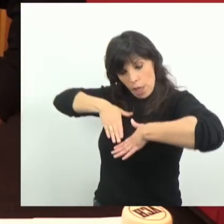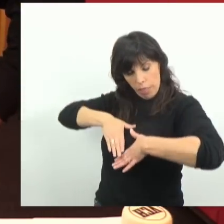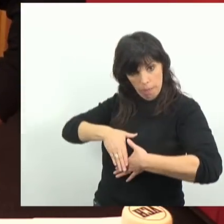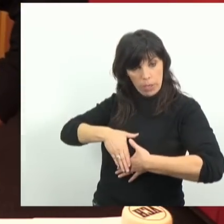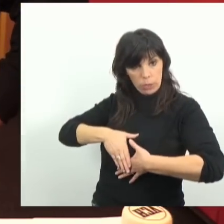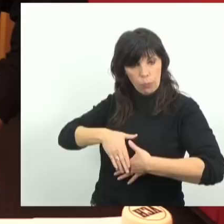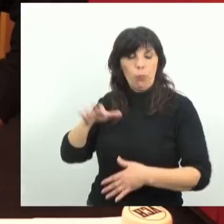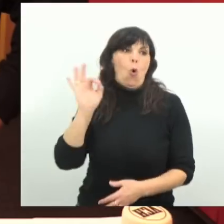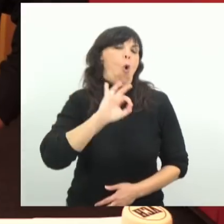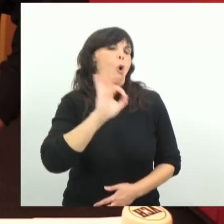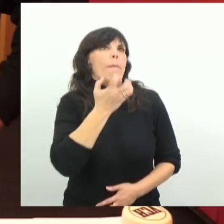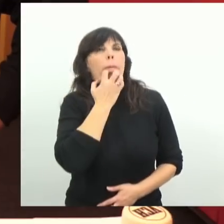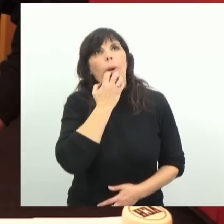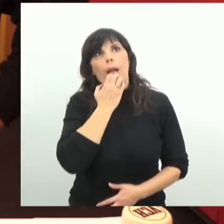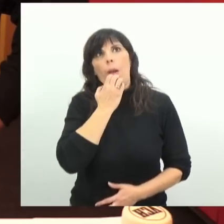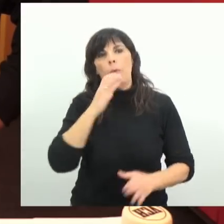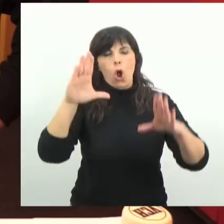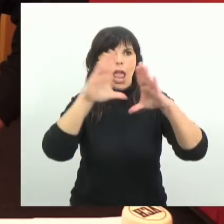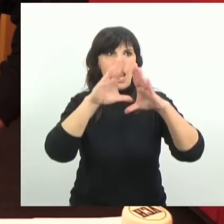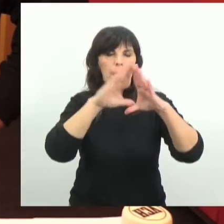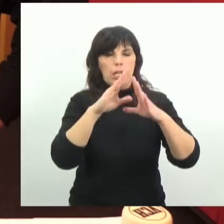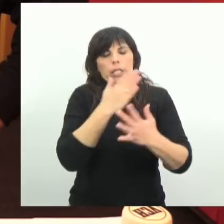cuando en la iglesia Pasión por Cristo Dynamis Radio,